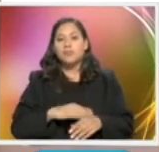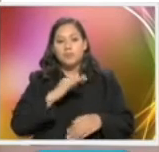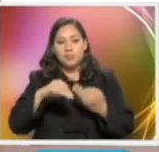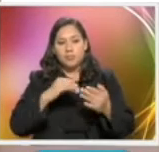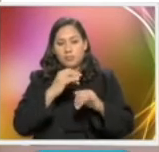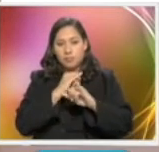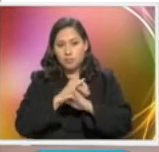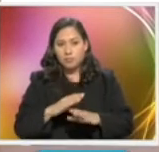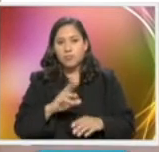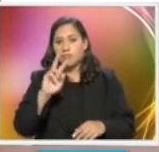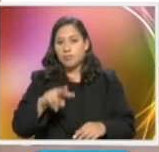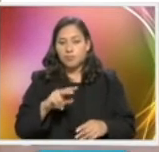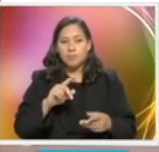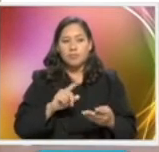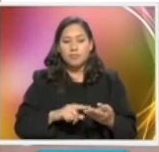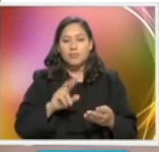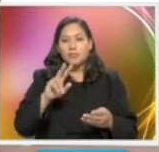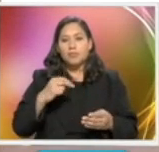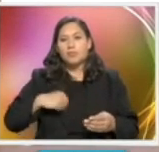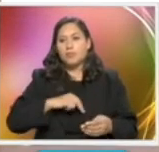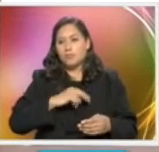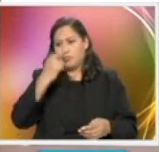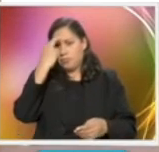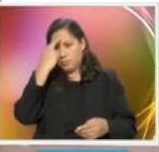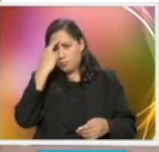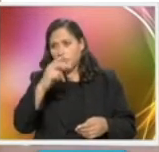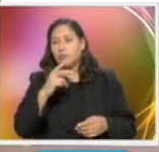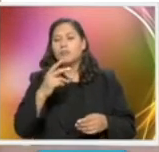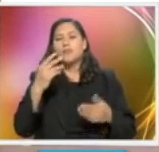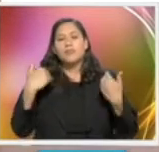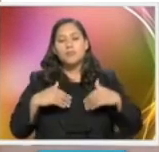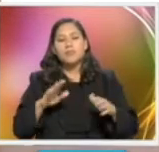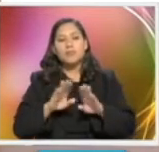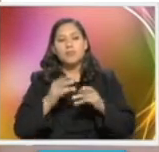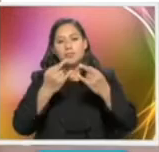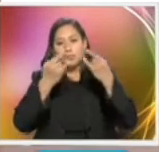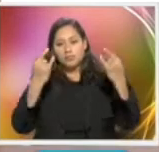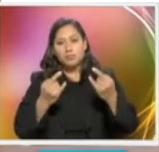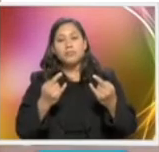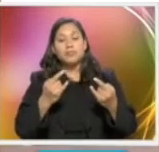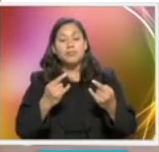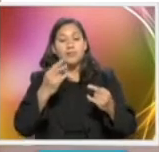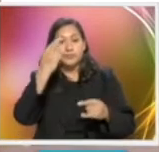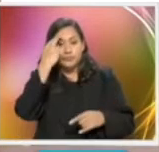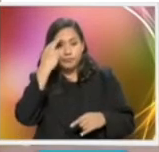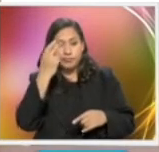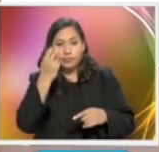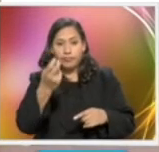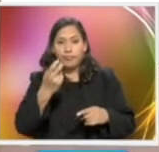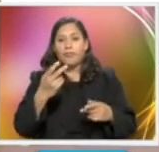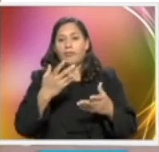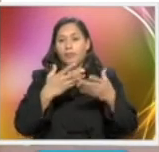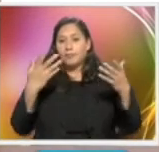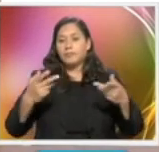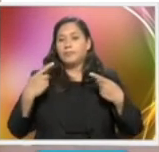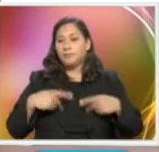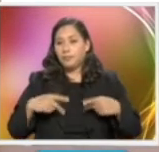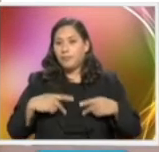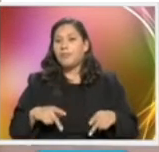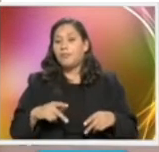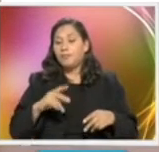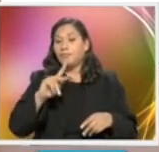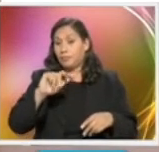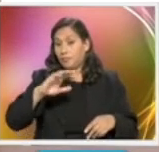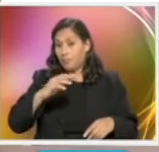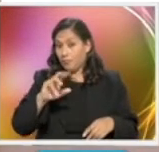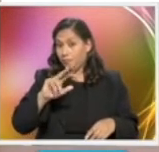esta información que de verdad nos hace recordar, pero sobre todo hacer un paseo a través de la historia. Y qué mejor que recordar a estos grandes personajes y